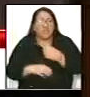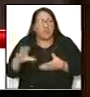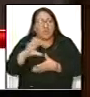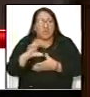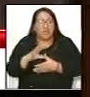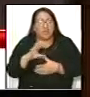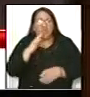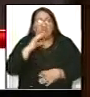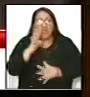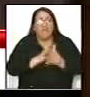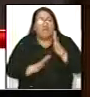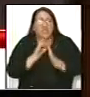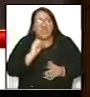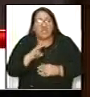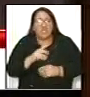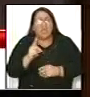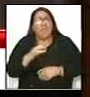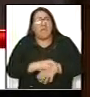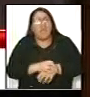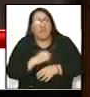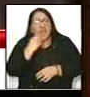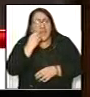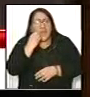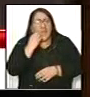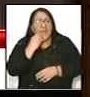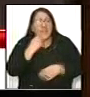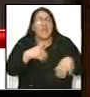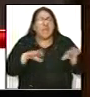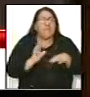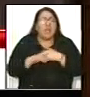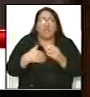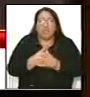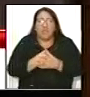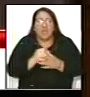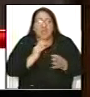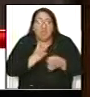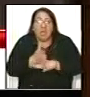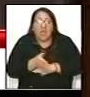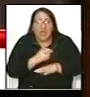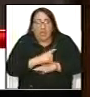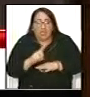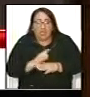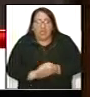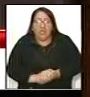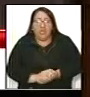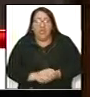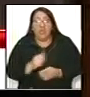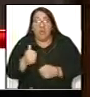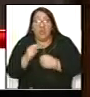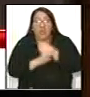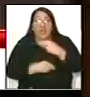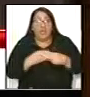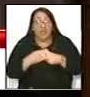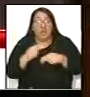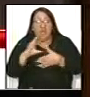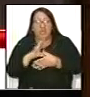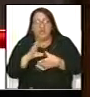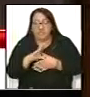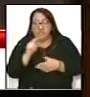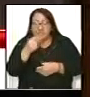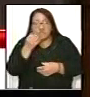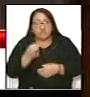falsos pretextos de médicos, de gimnastas y de todo lo demás, e invadir el desarrollo y otra nación latinoamericana! ¡Es